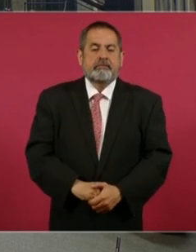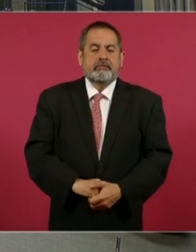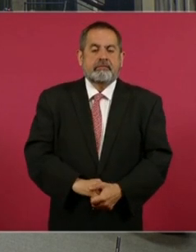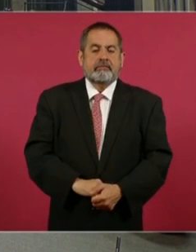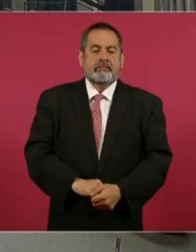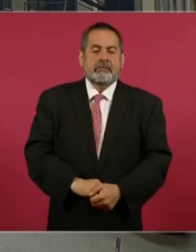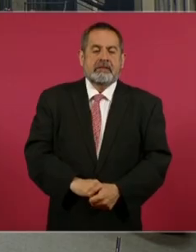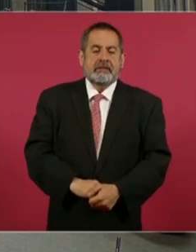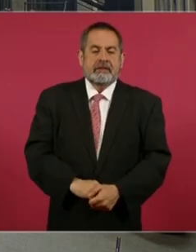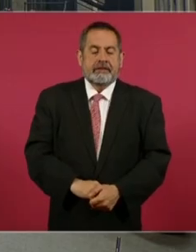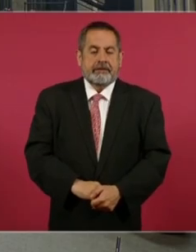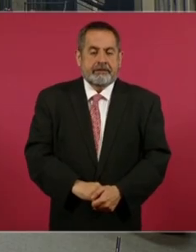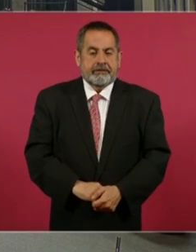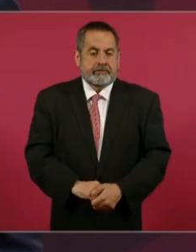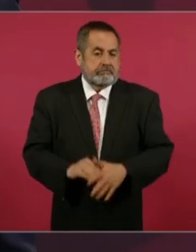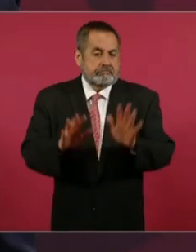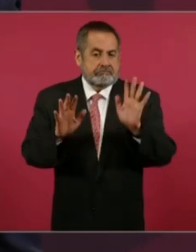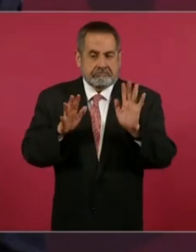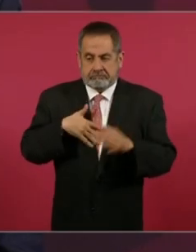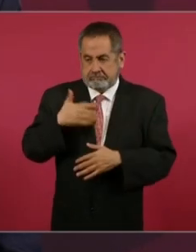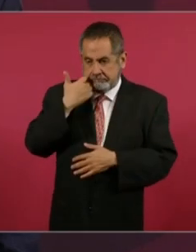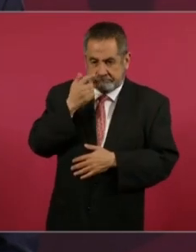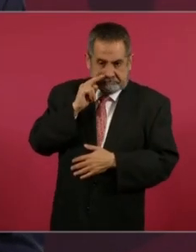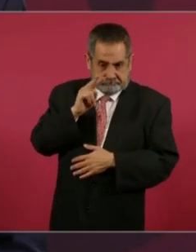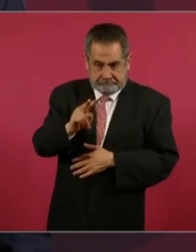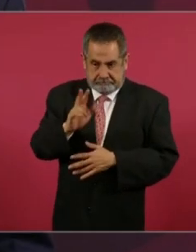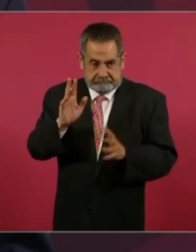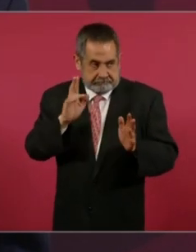Pues yo quisiera ver uno así.